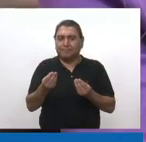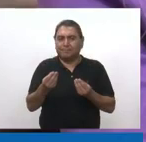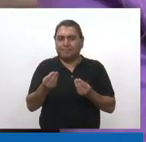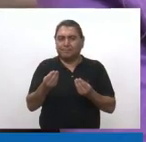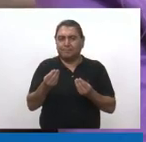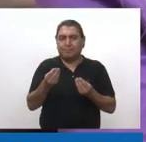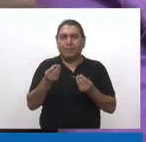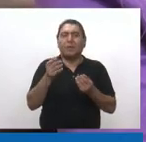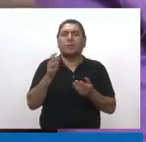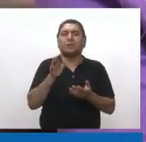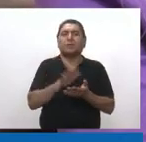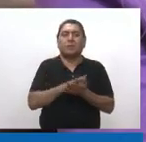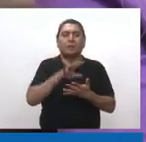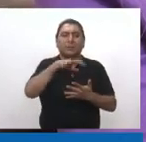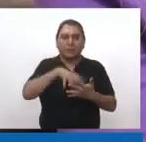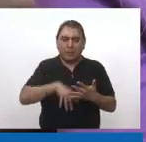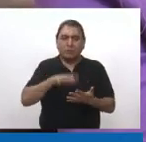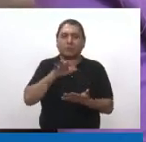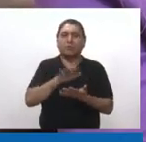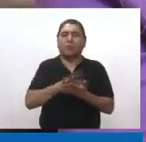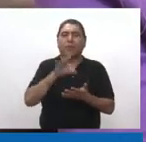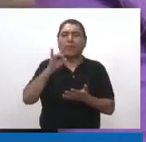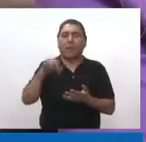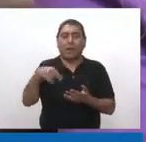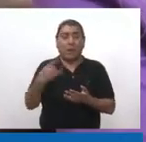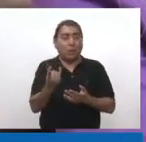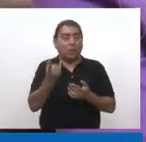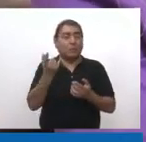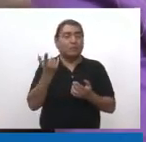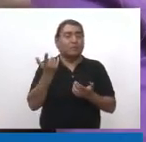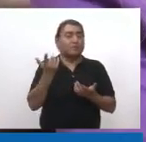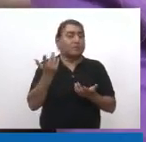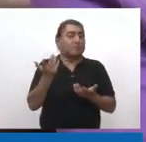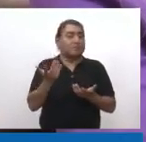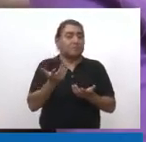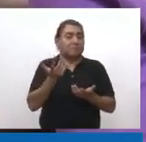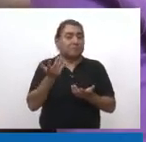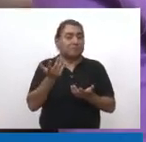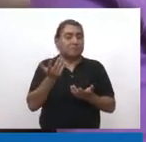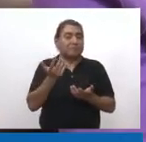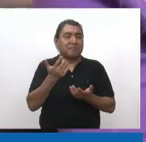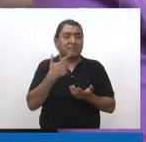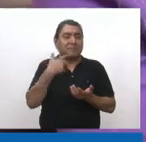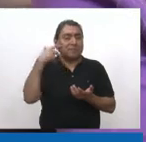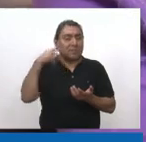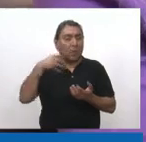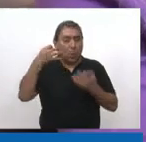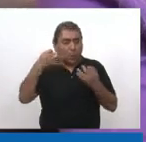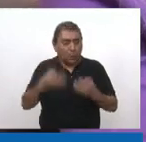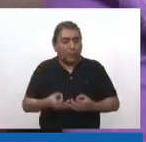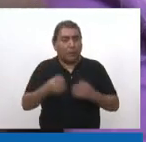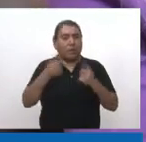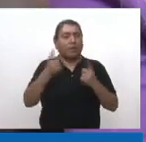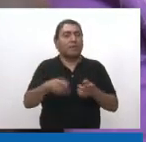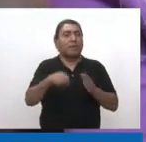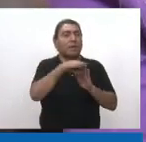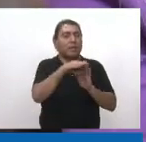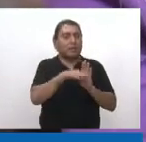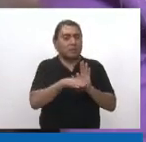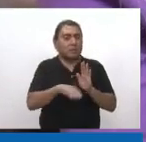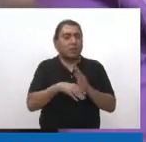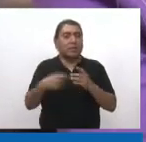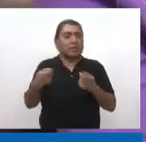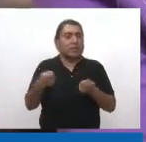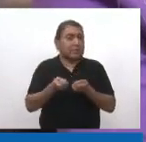o el dictado indiscriminado de los DNU sin ningún tipo de cumplimiento y acreditación de los requisitos exigidos por la